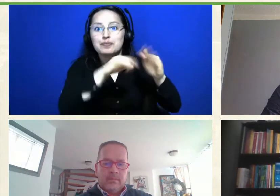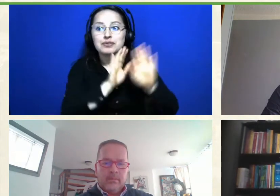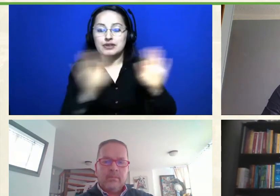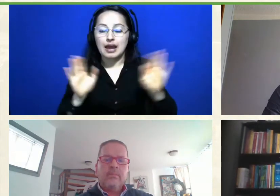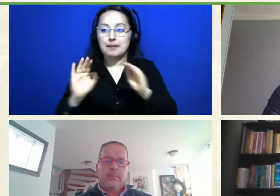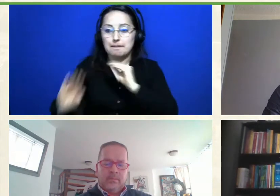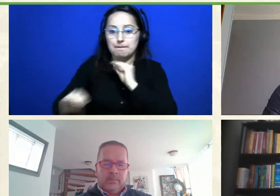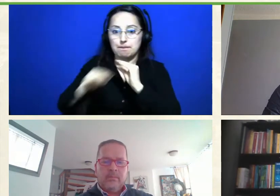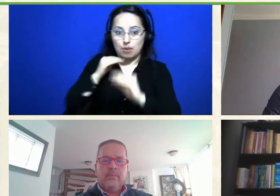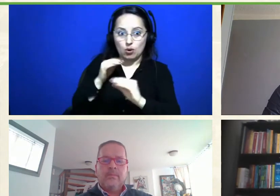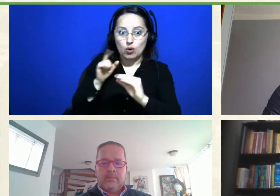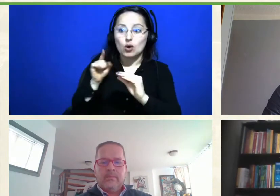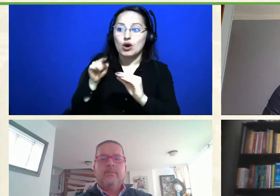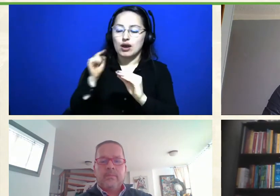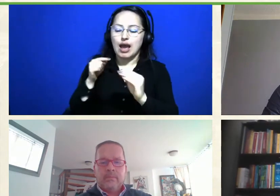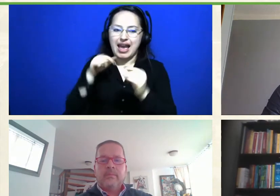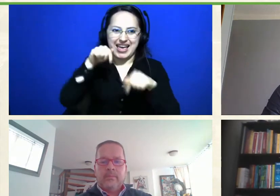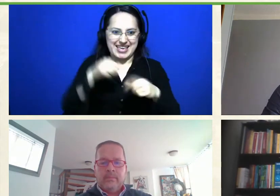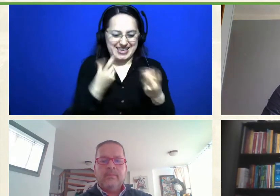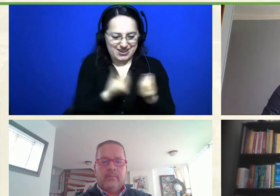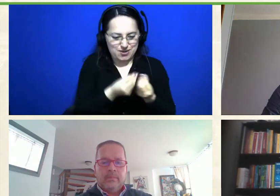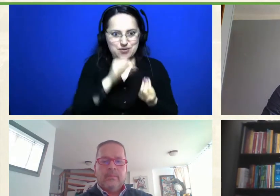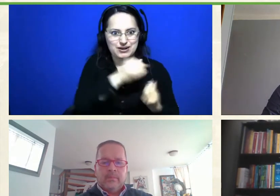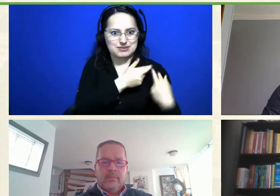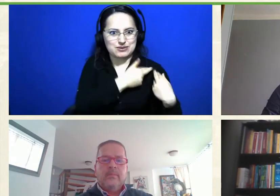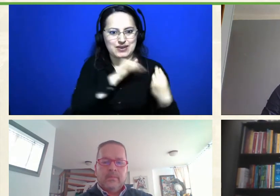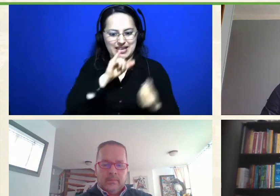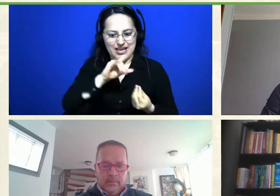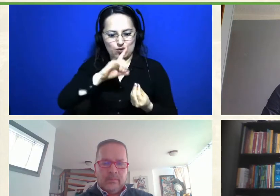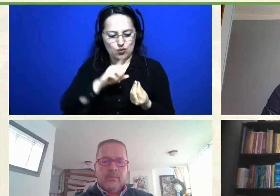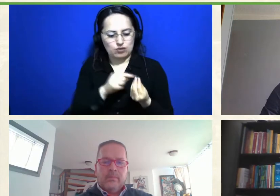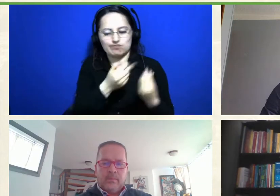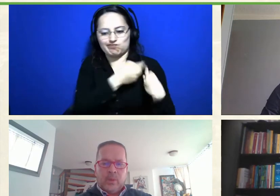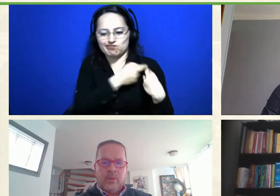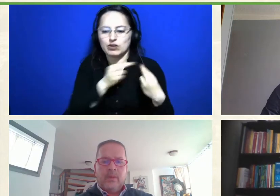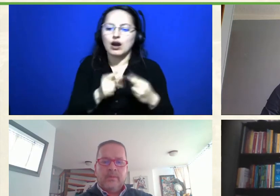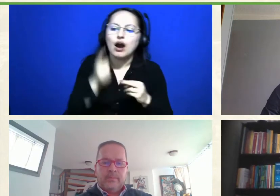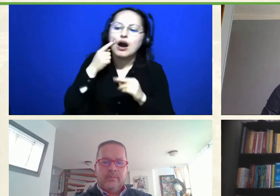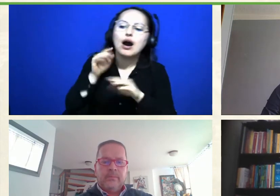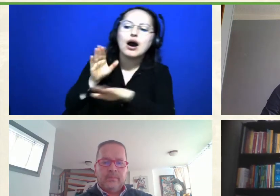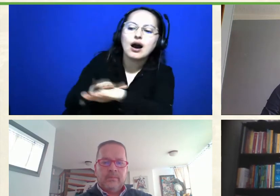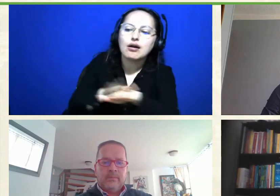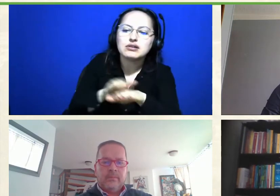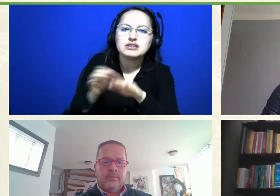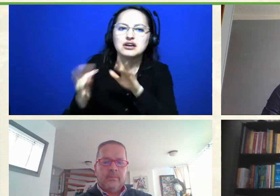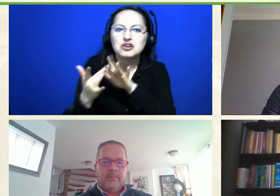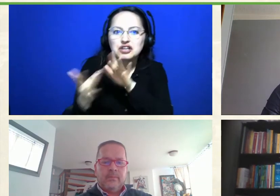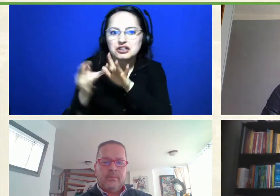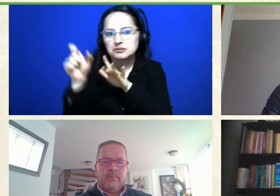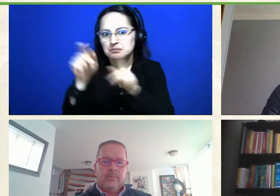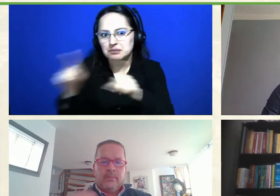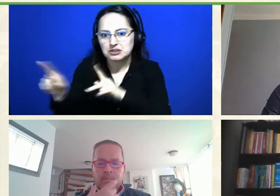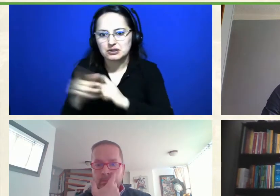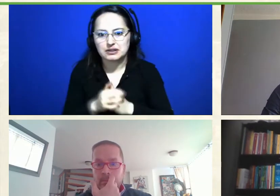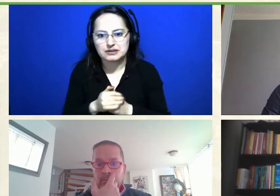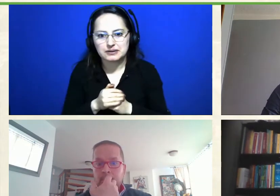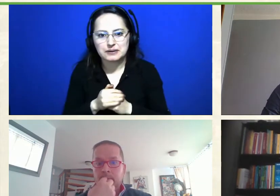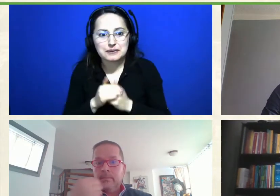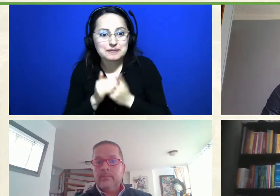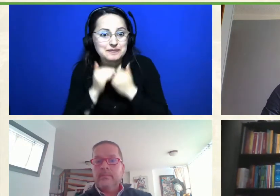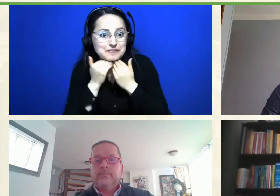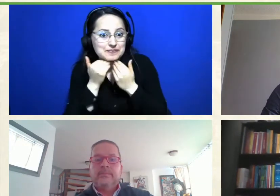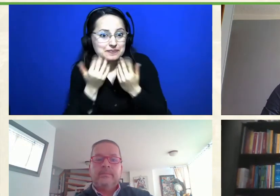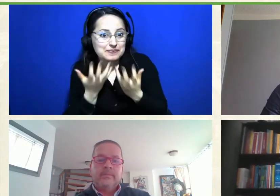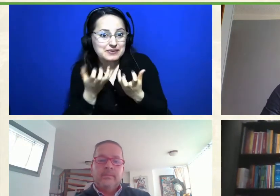comunicarse directamente con estas personas y empiezan estos encuentros. Bueno, pues quisiera, pues no sé,